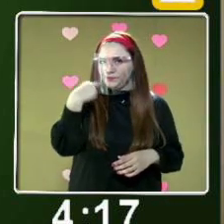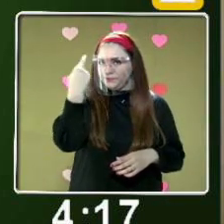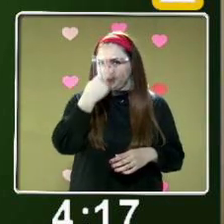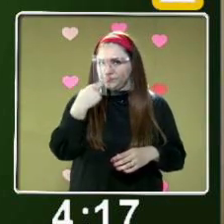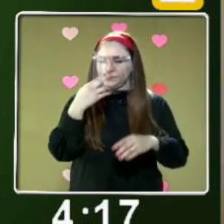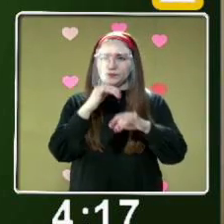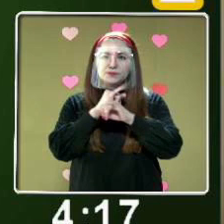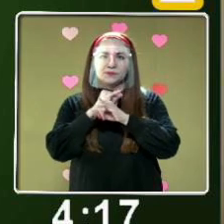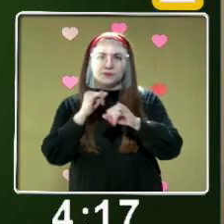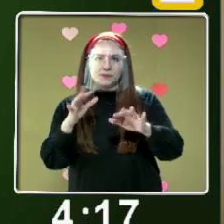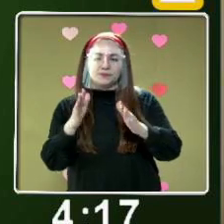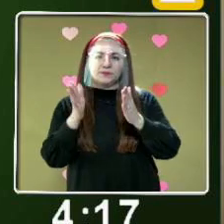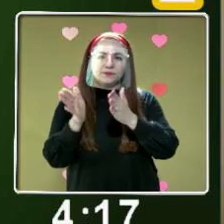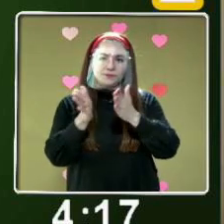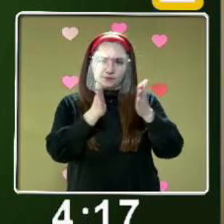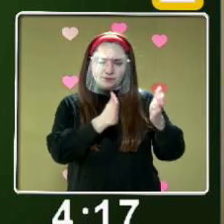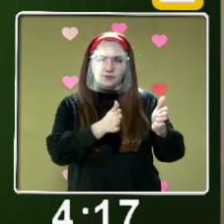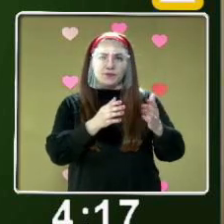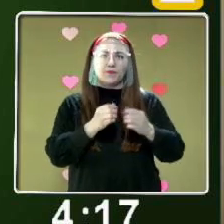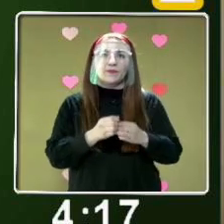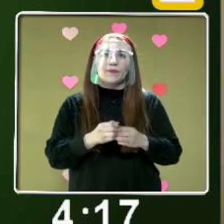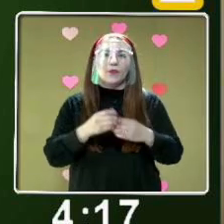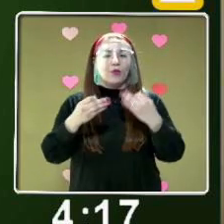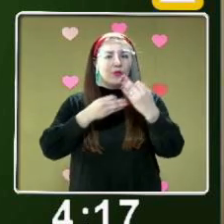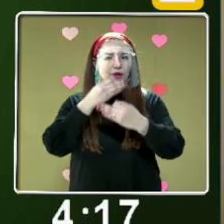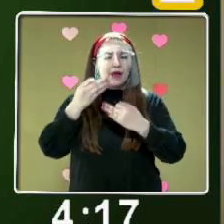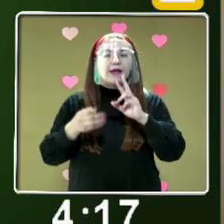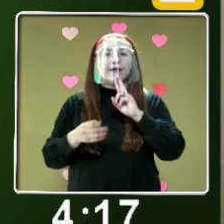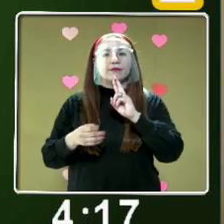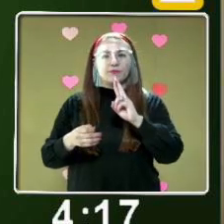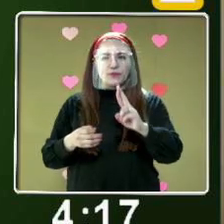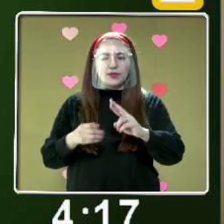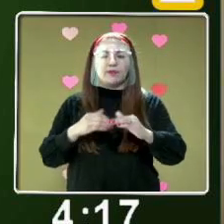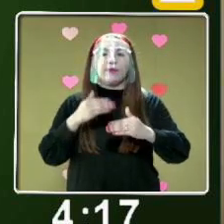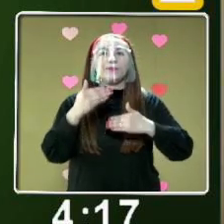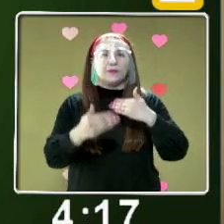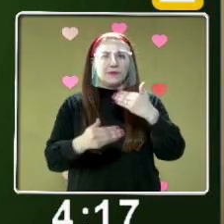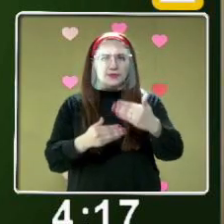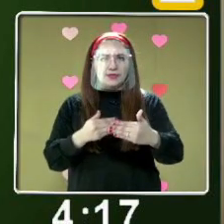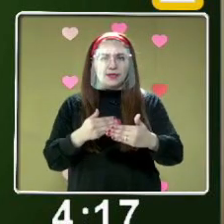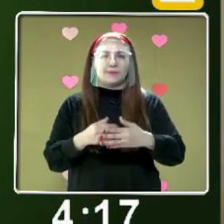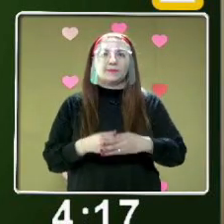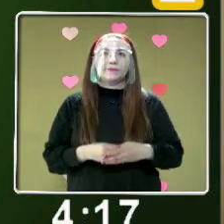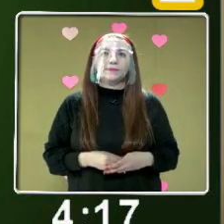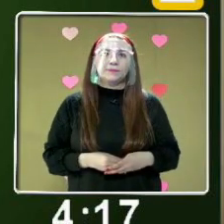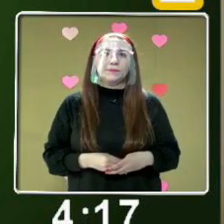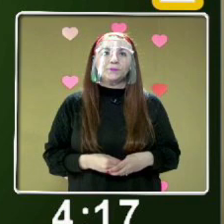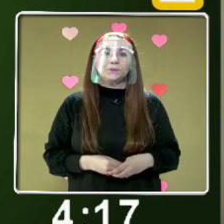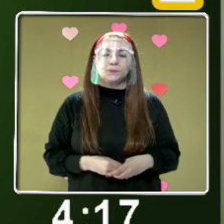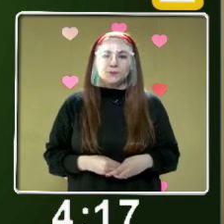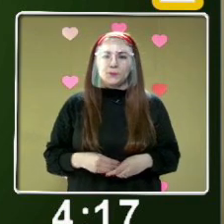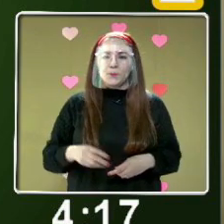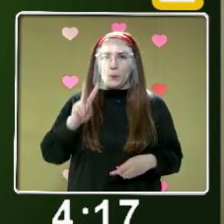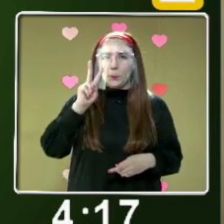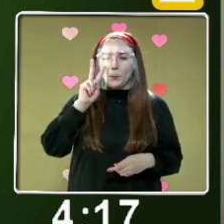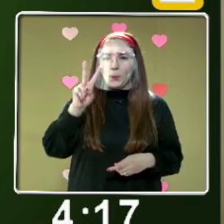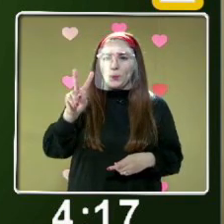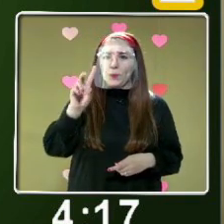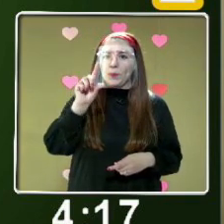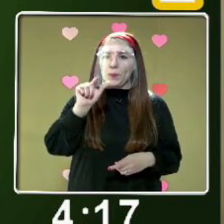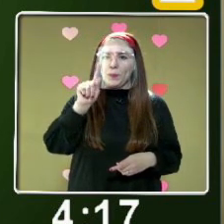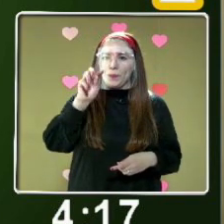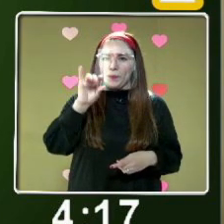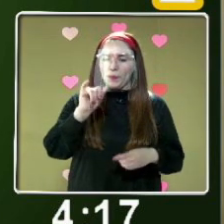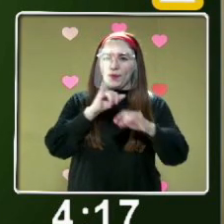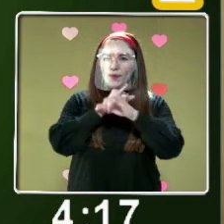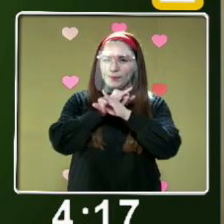que separándolo con el procedimiento, con el resultado, si avanzamos, maestra. Ok, logramos ver que de datos sabemos que